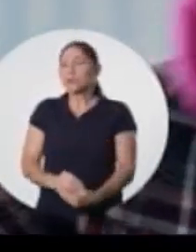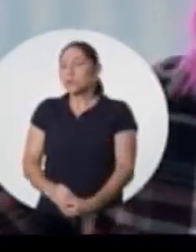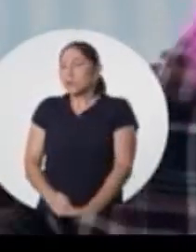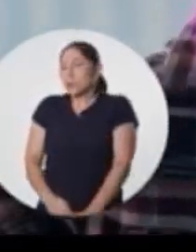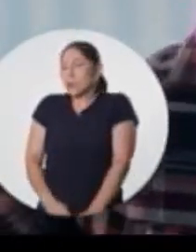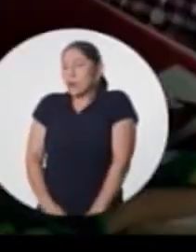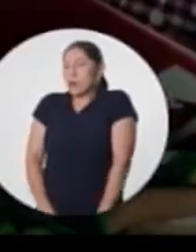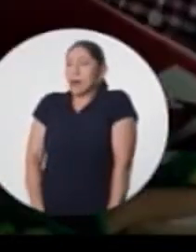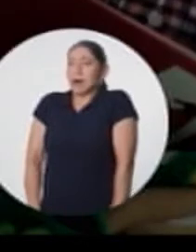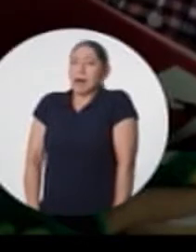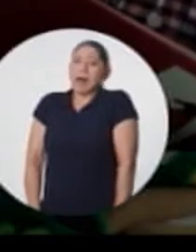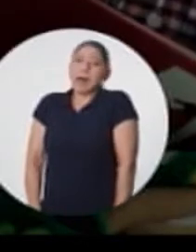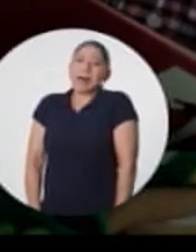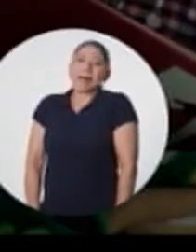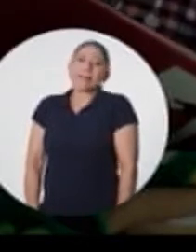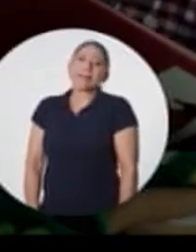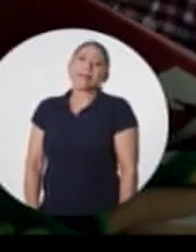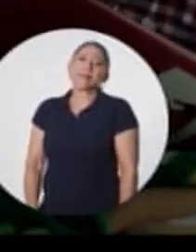hojas.